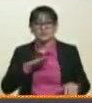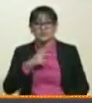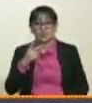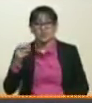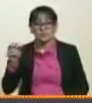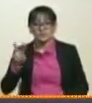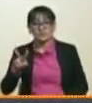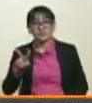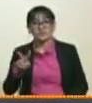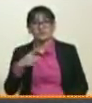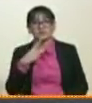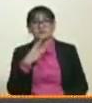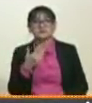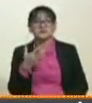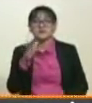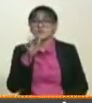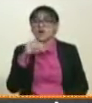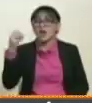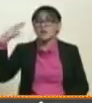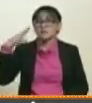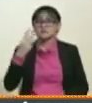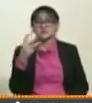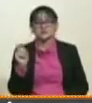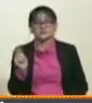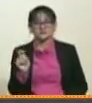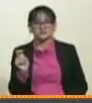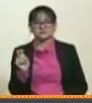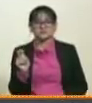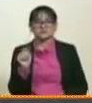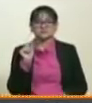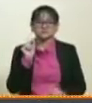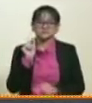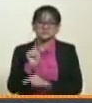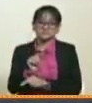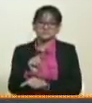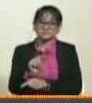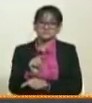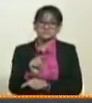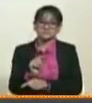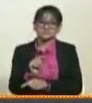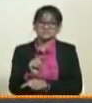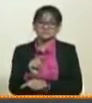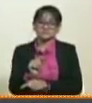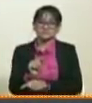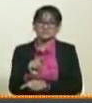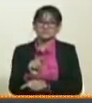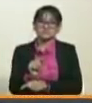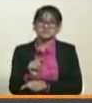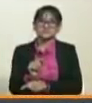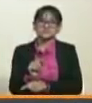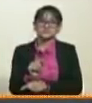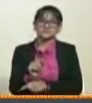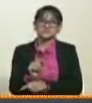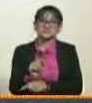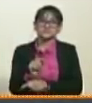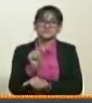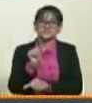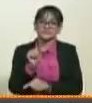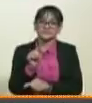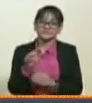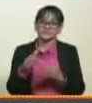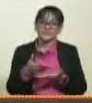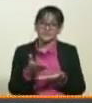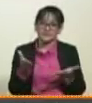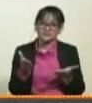diciendo que aquí nos vamos a quedar solo durante tres meses a esos señores nosotros muy y orientados por la paz de los zulianos